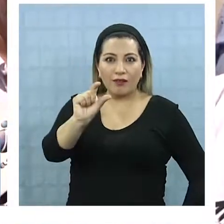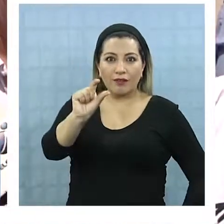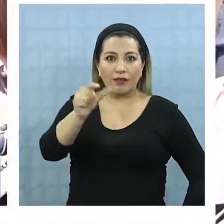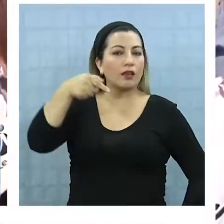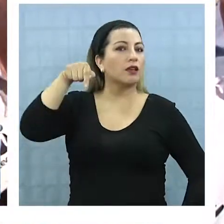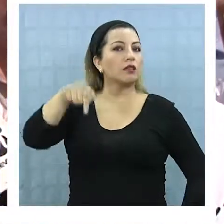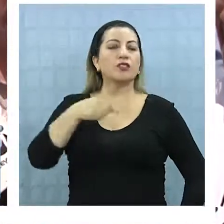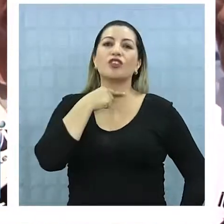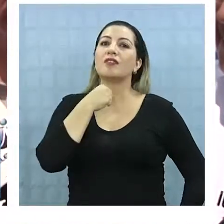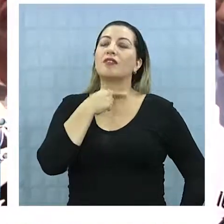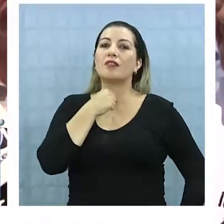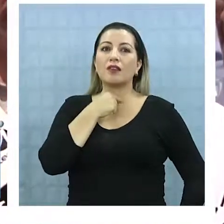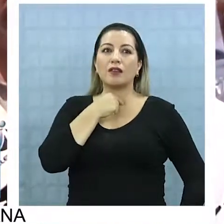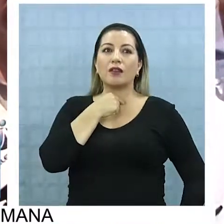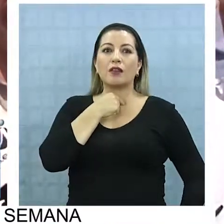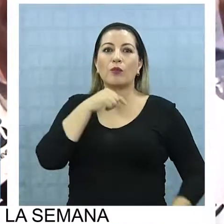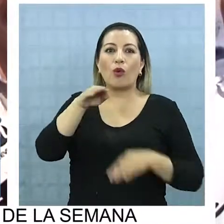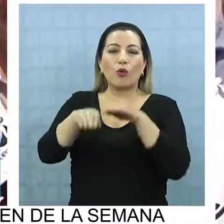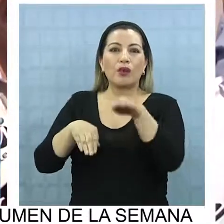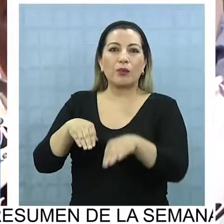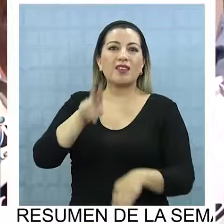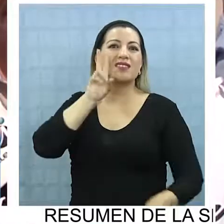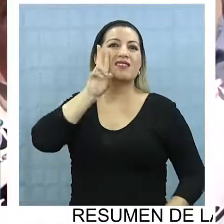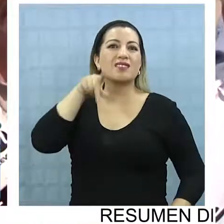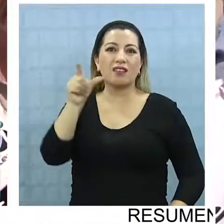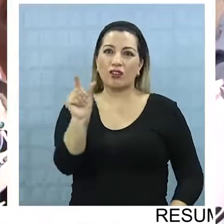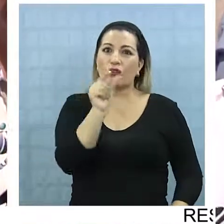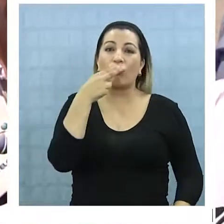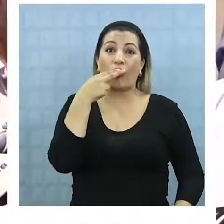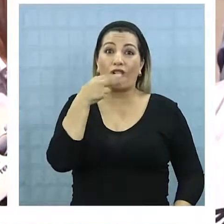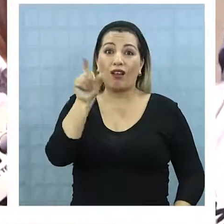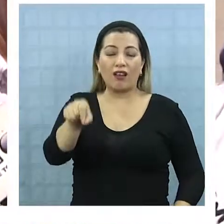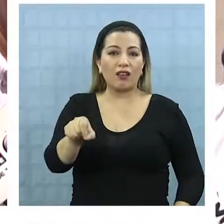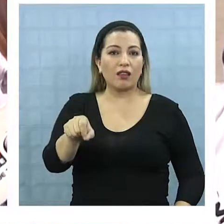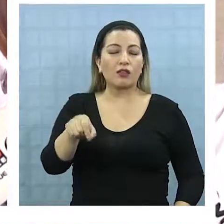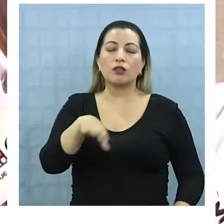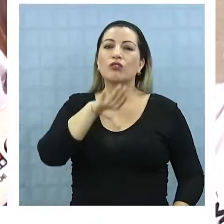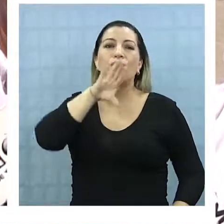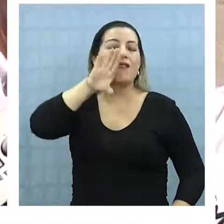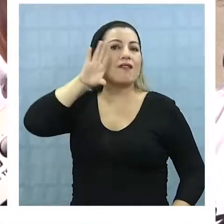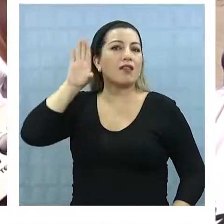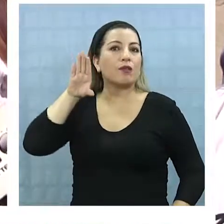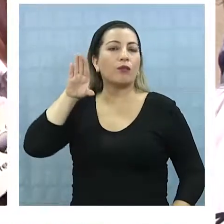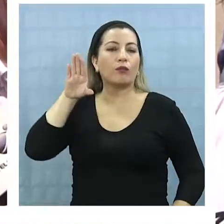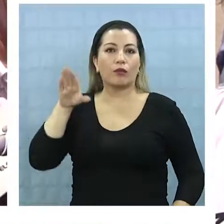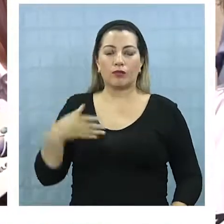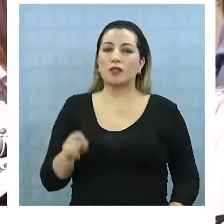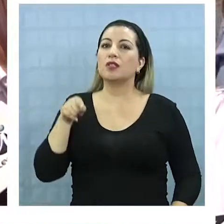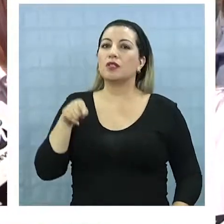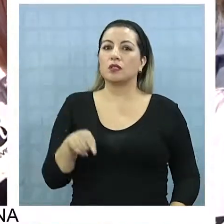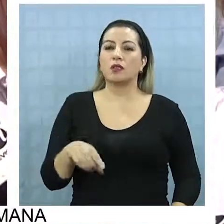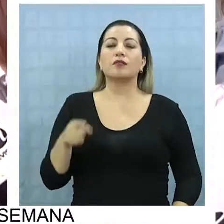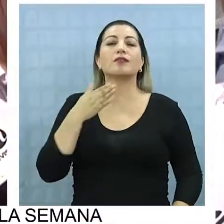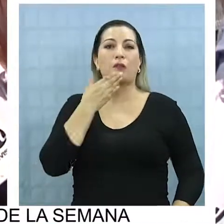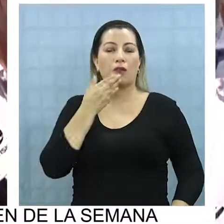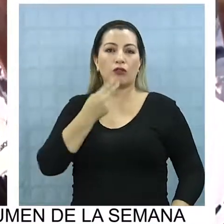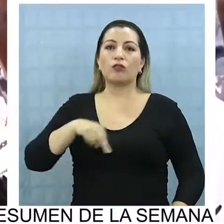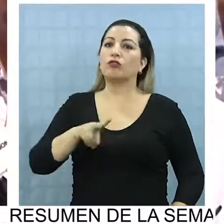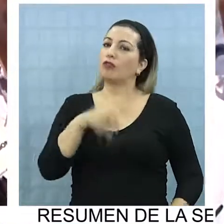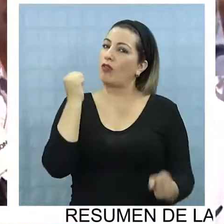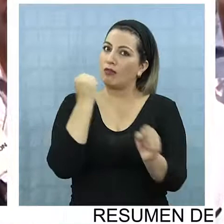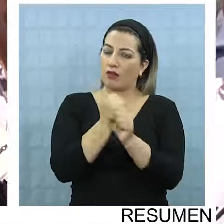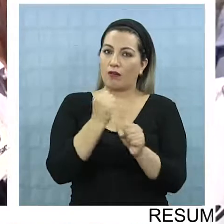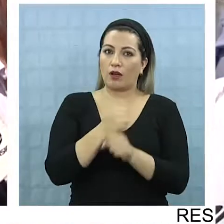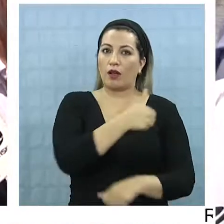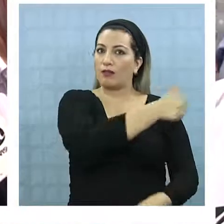colillas, porque queremos una orilla sin colillas y porque queremos nuestras playas limpias y nuestros océanos puros. Nos tenemos